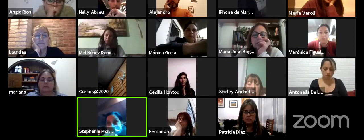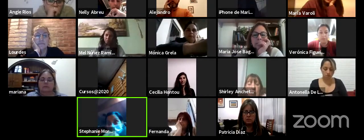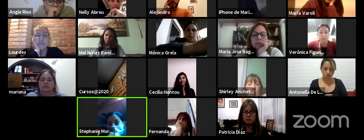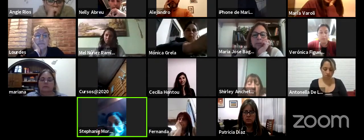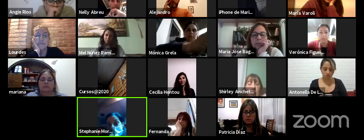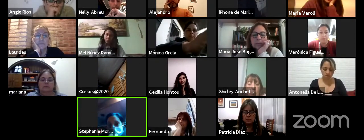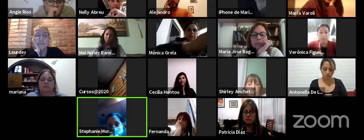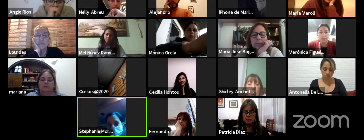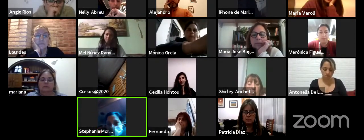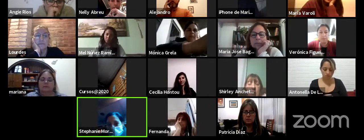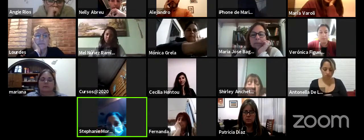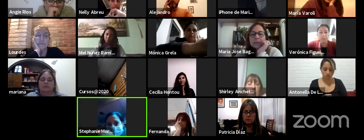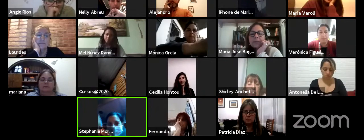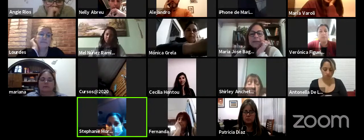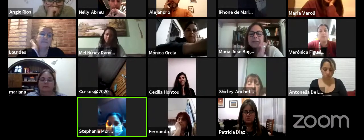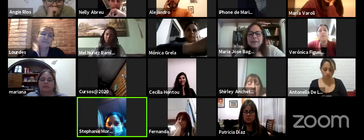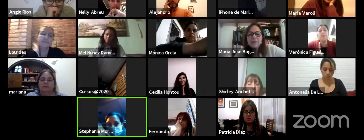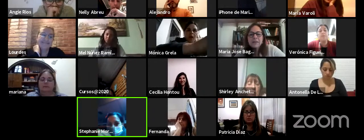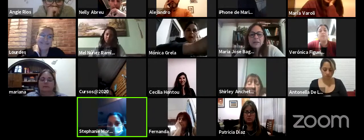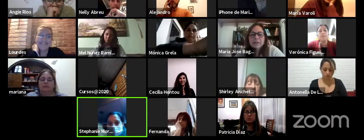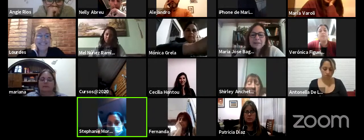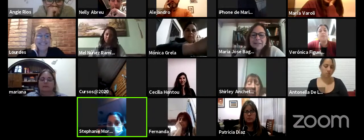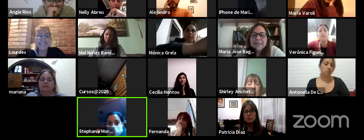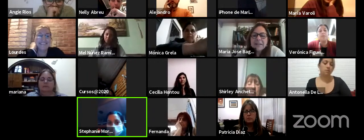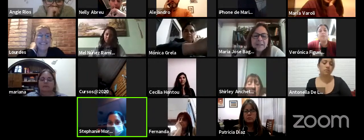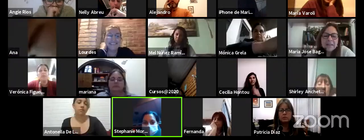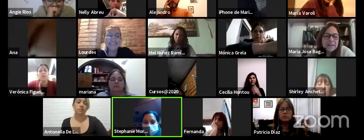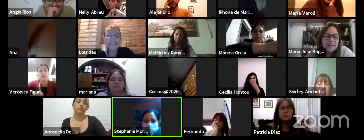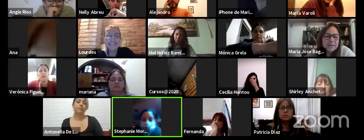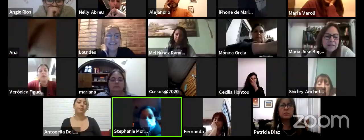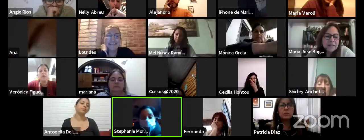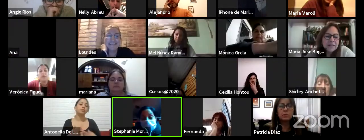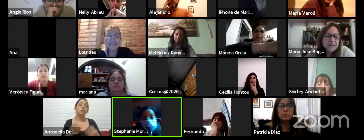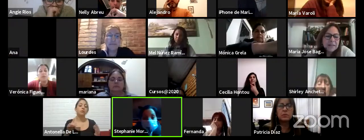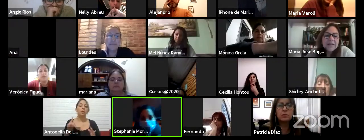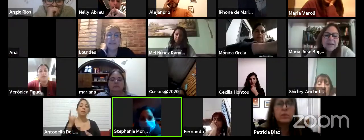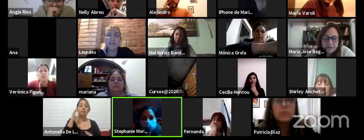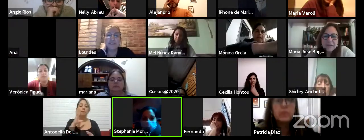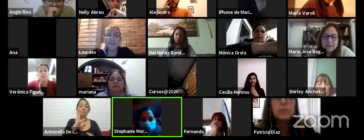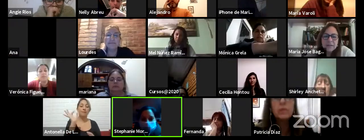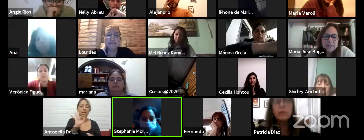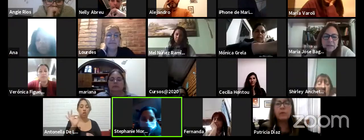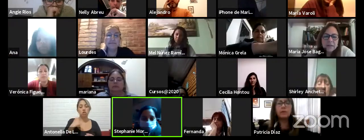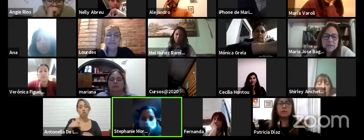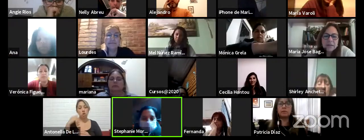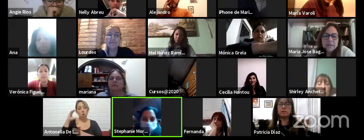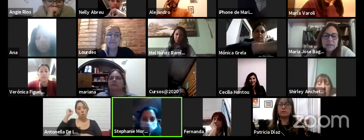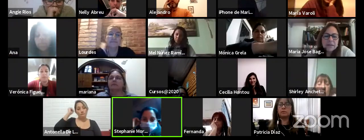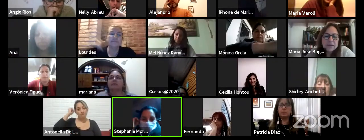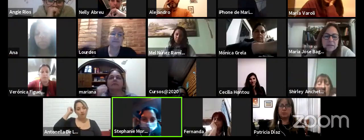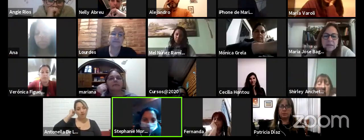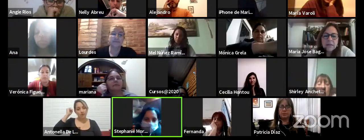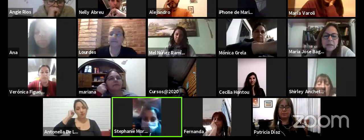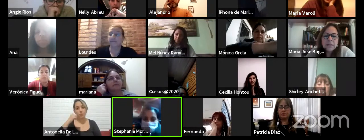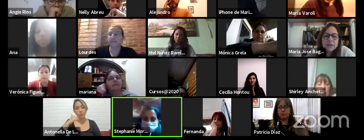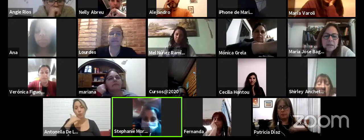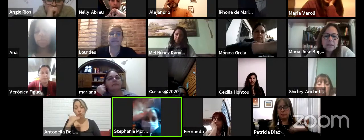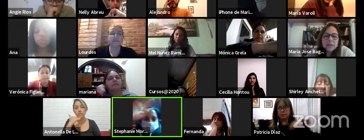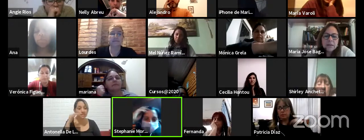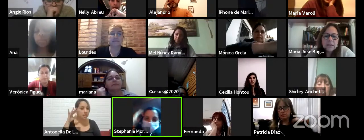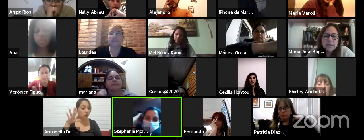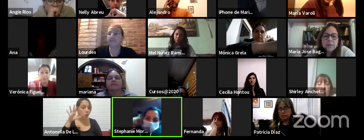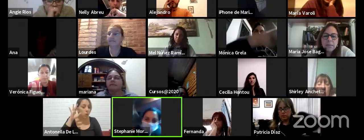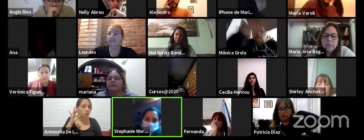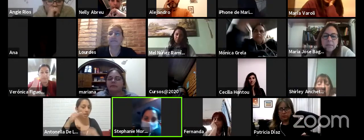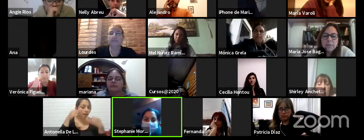Primero, perdón, voy en el ómnibus. No sé si se escucha bien. No se me ve mucho, pero yo estoy escuchando. Escuché